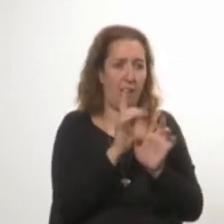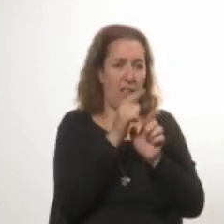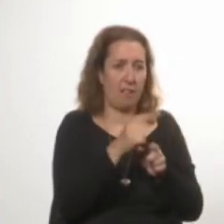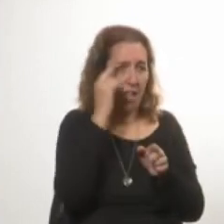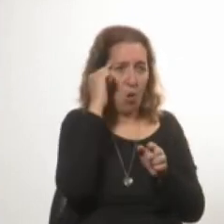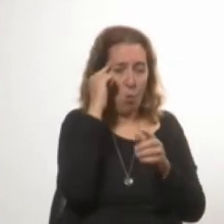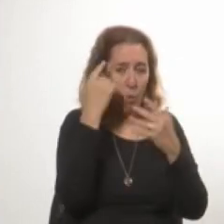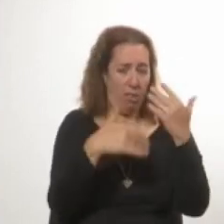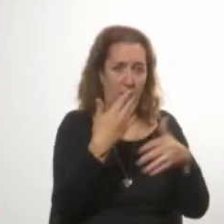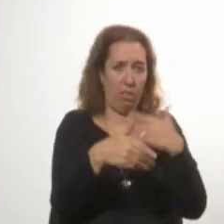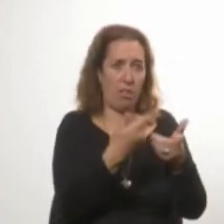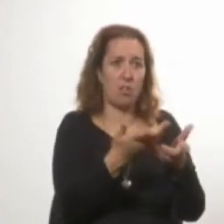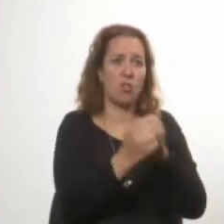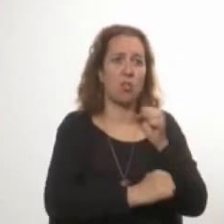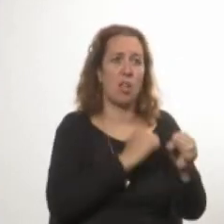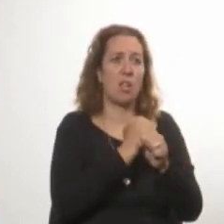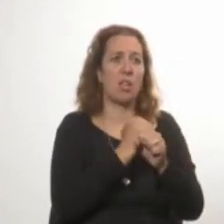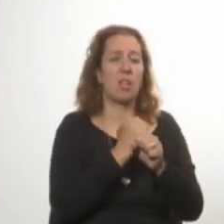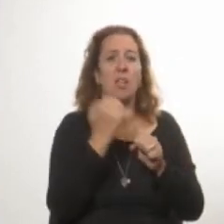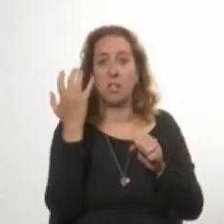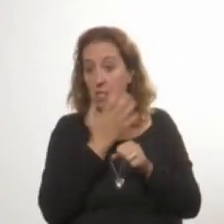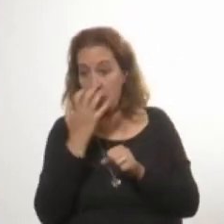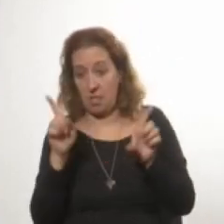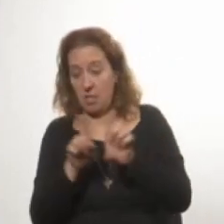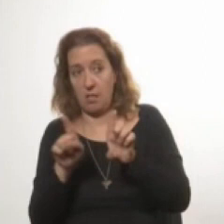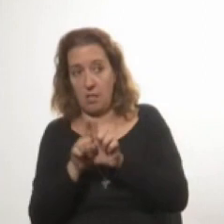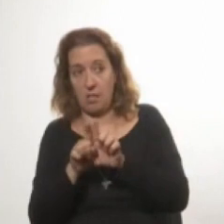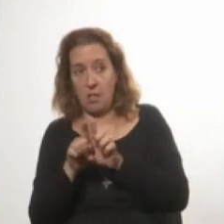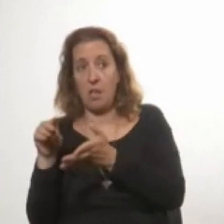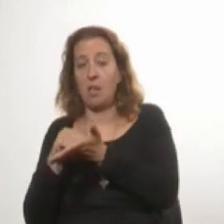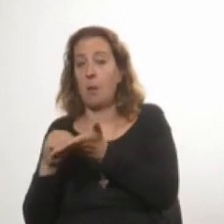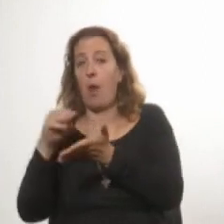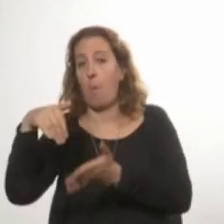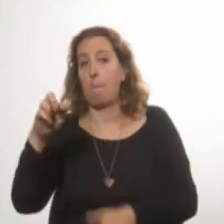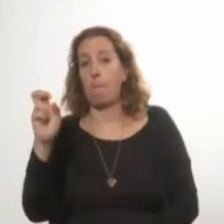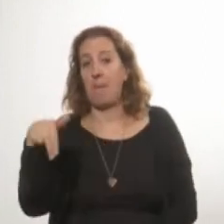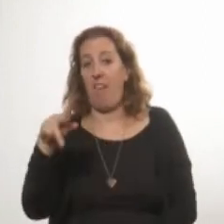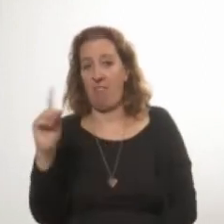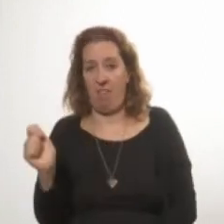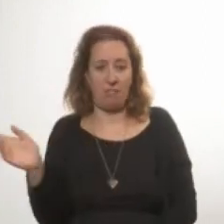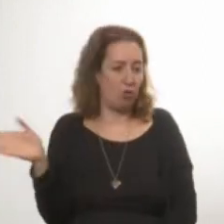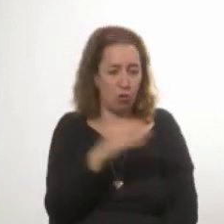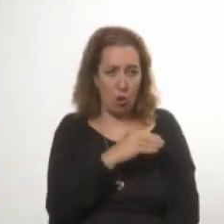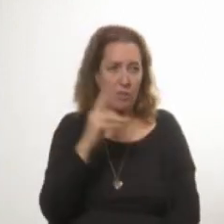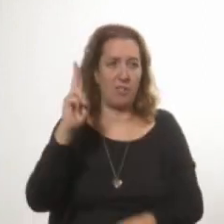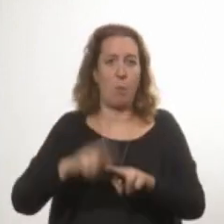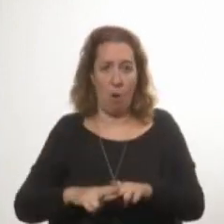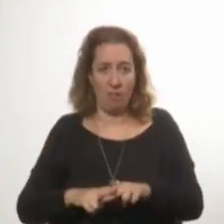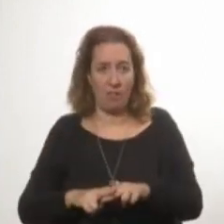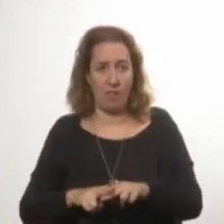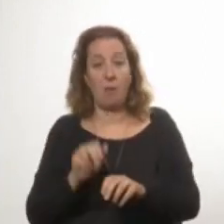locura desatada en aquellos años, es tan terrible como la muerte del escribano Miranda. Todas estas muertes nos las podríamos